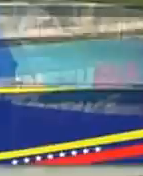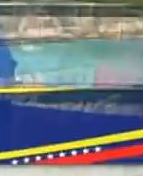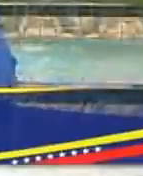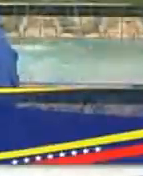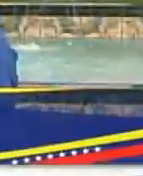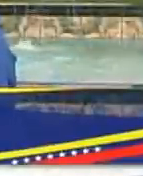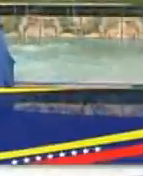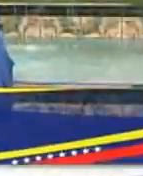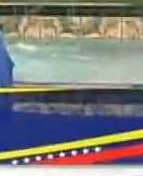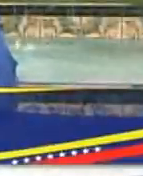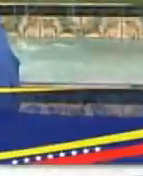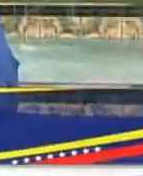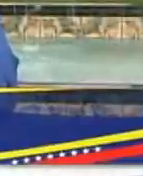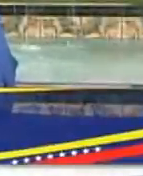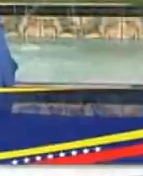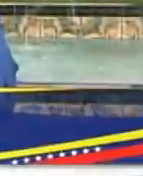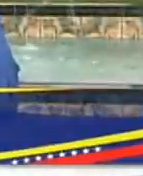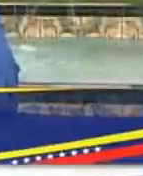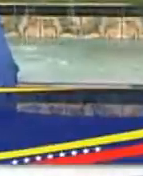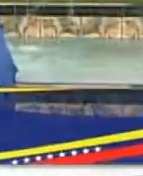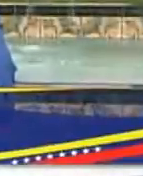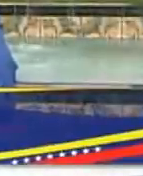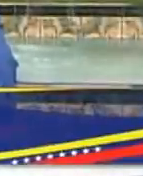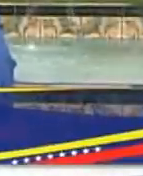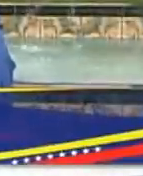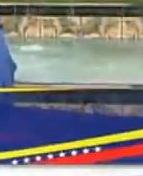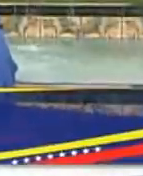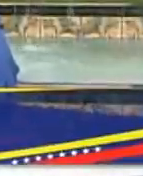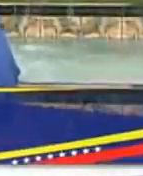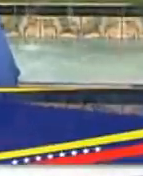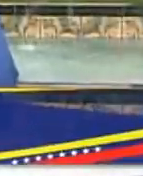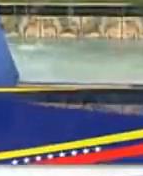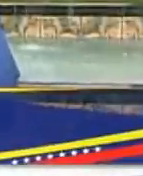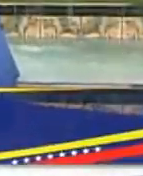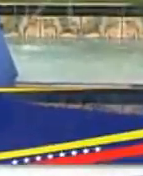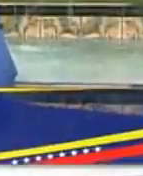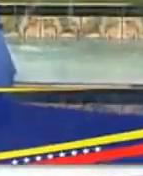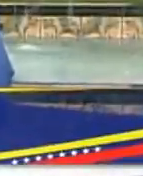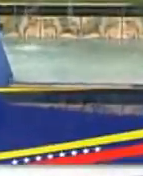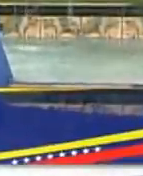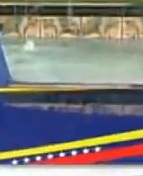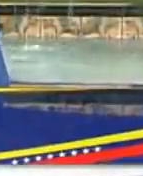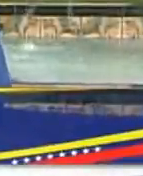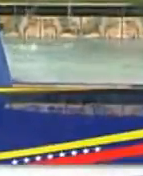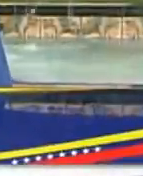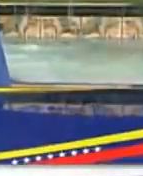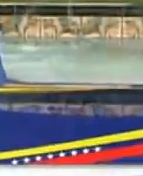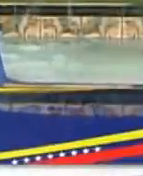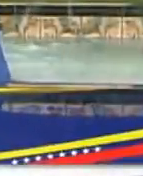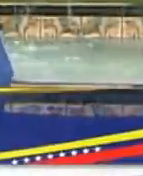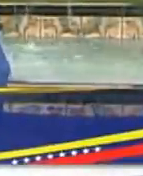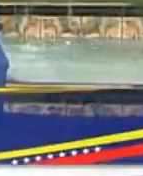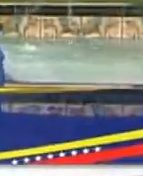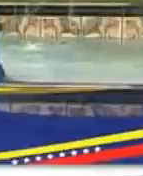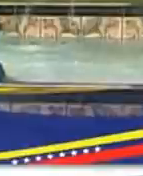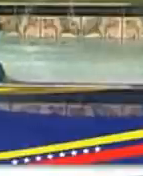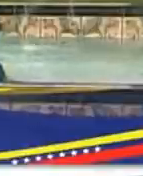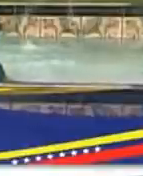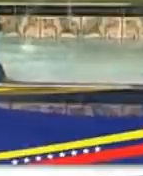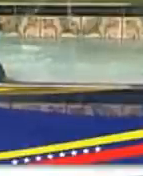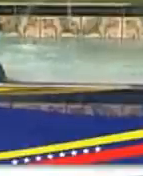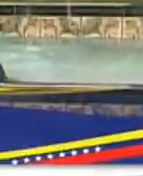convertirla en salud pública educación pública vivienda del pueblo salario seguridad